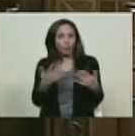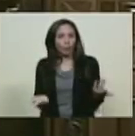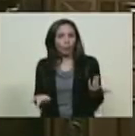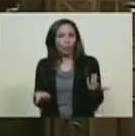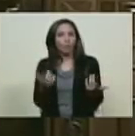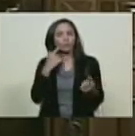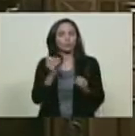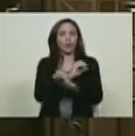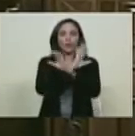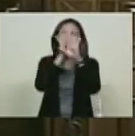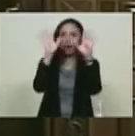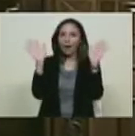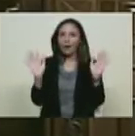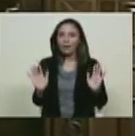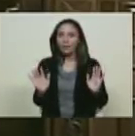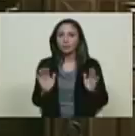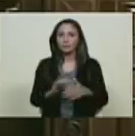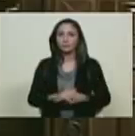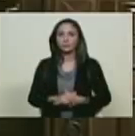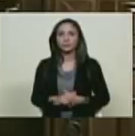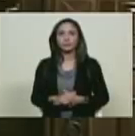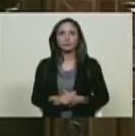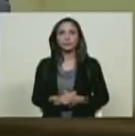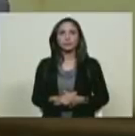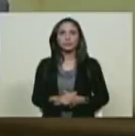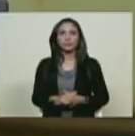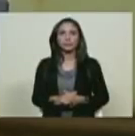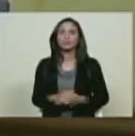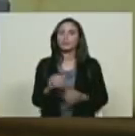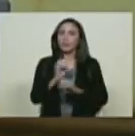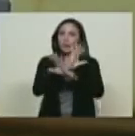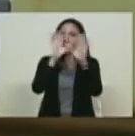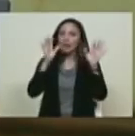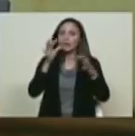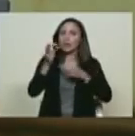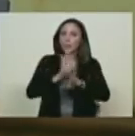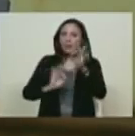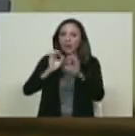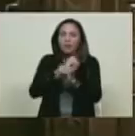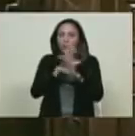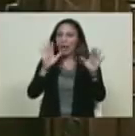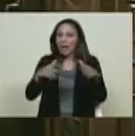que se esclareciera el asunto, que se aclarara el asunto.